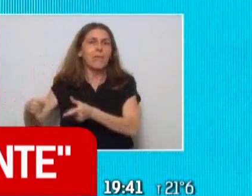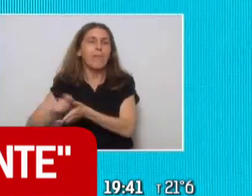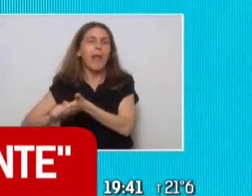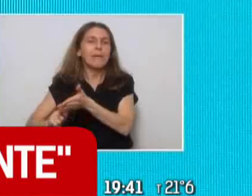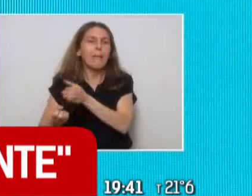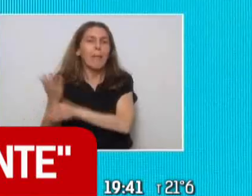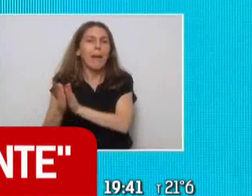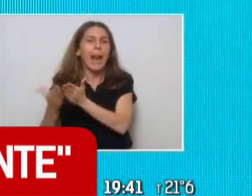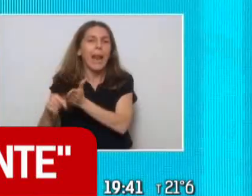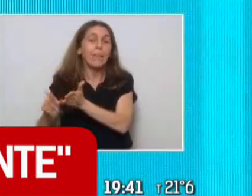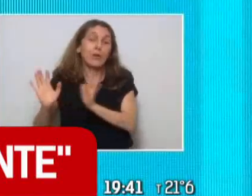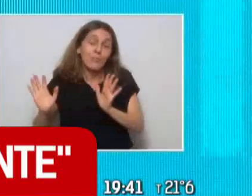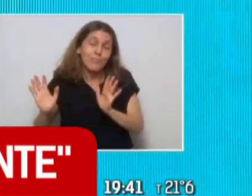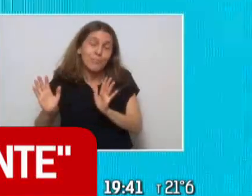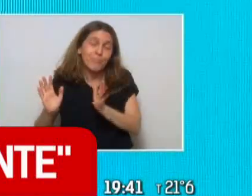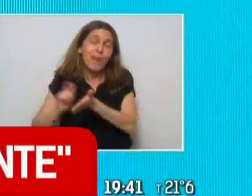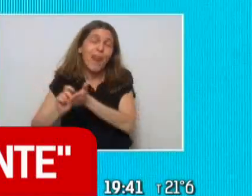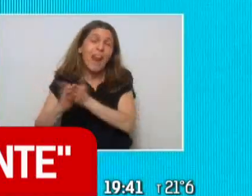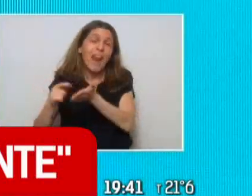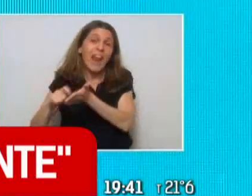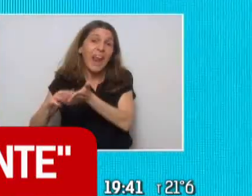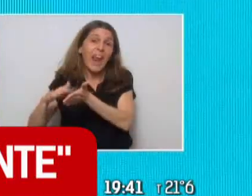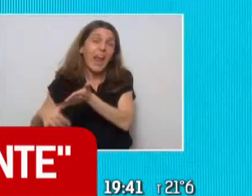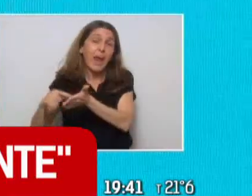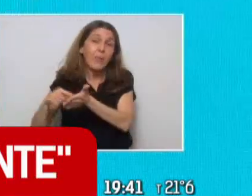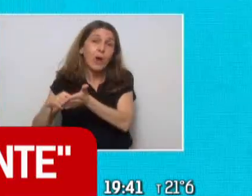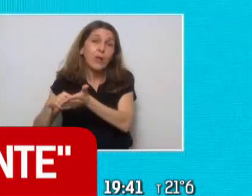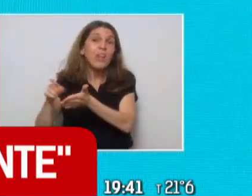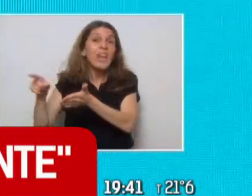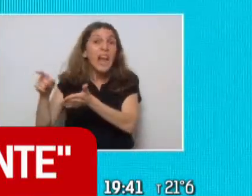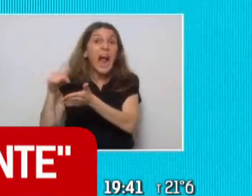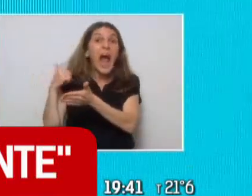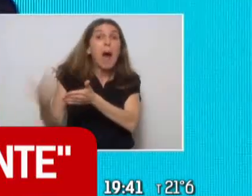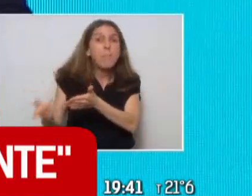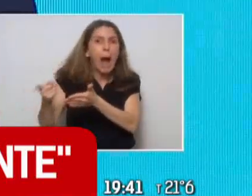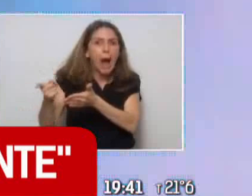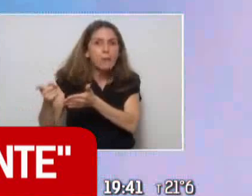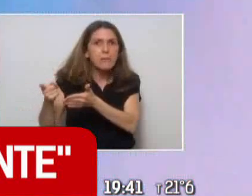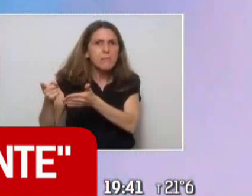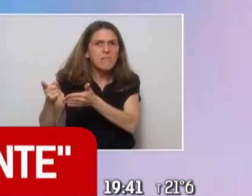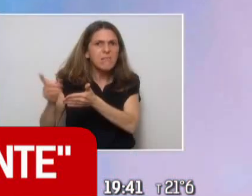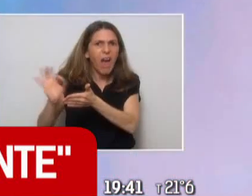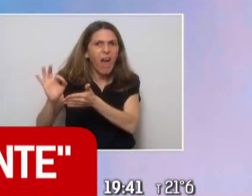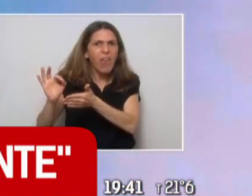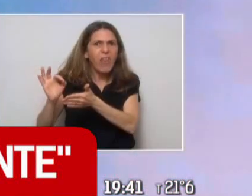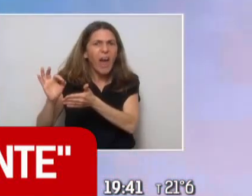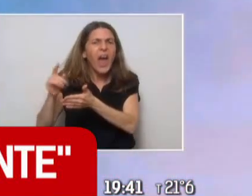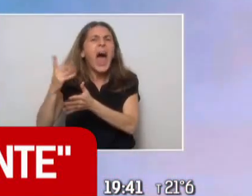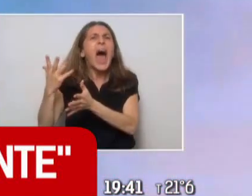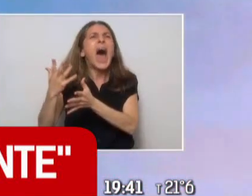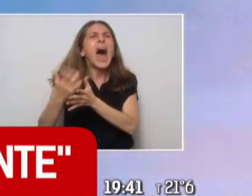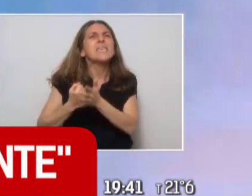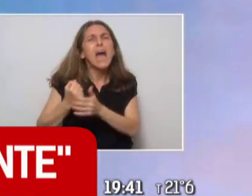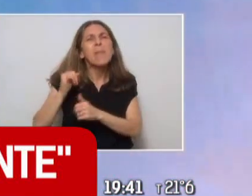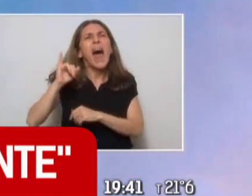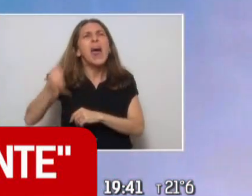Escriben libros. Escriben libros donde no son capaces de admitir ni cercanamente el